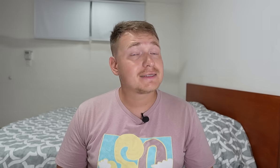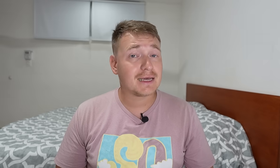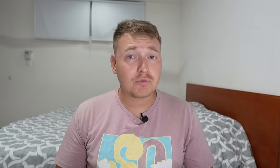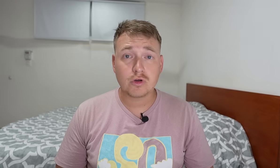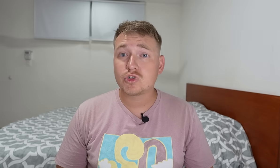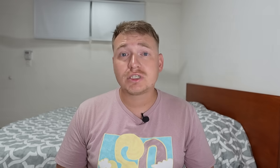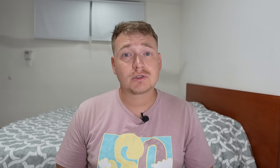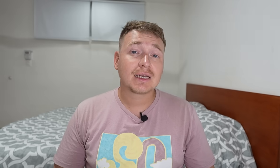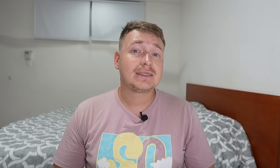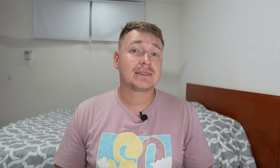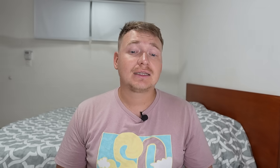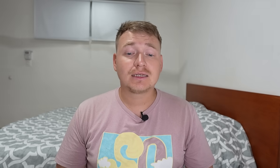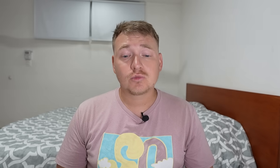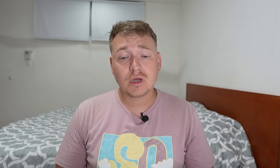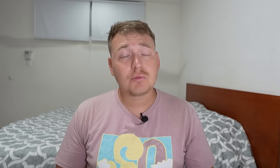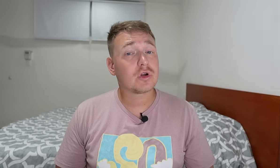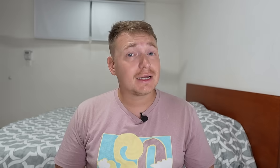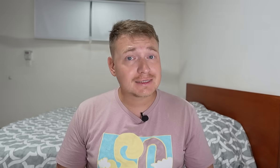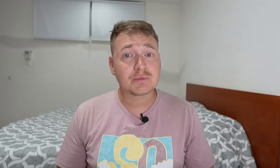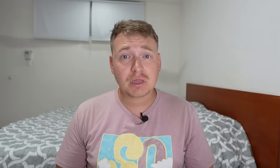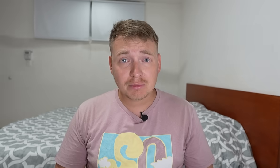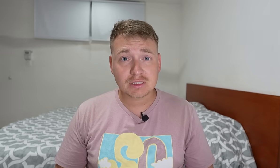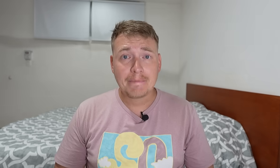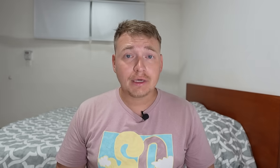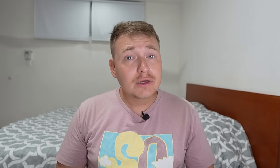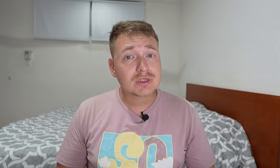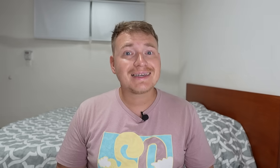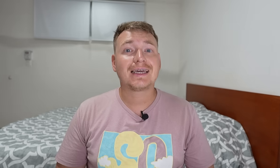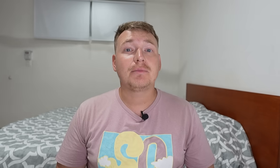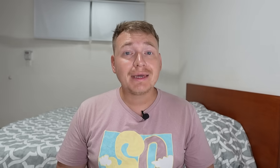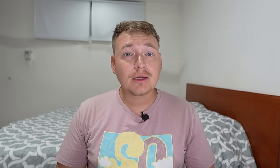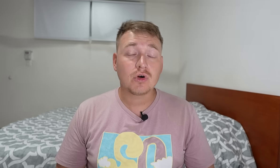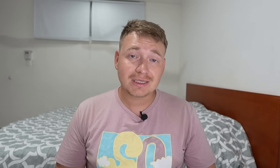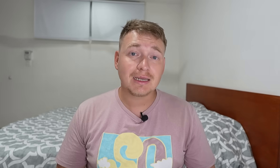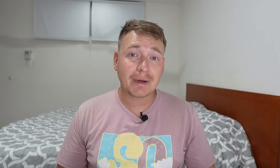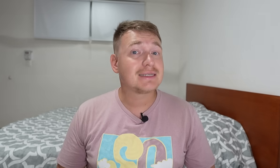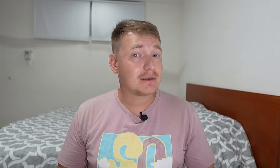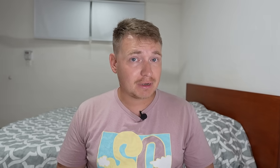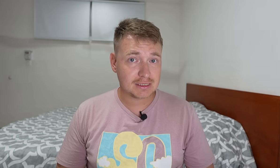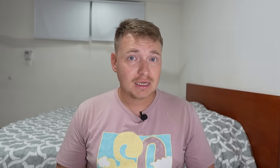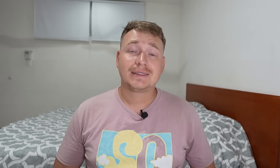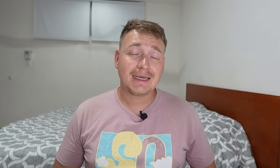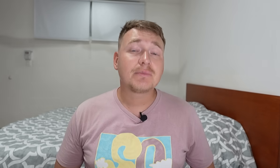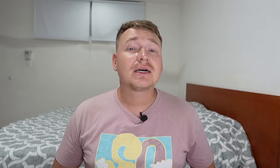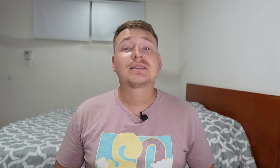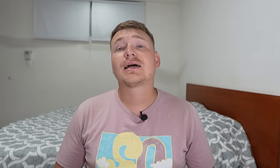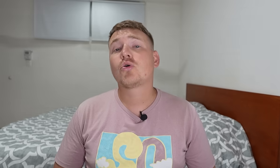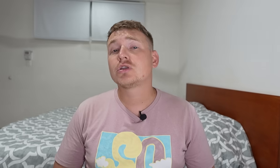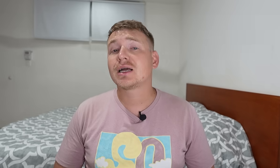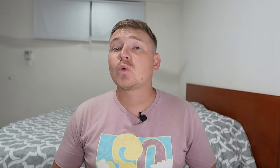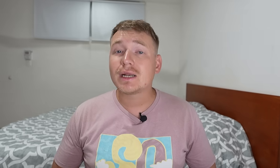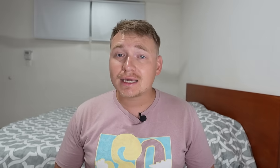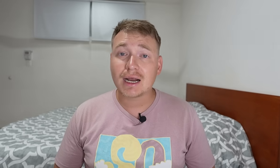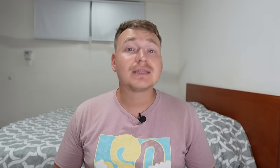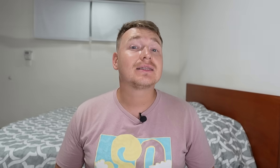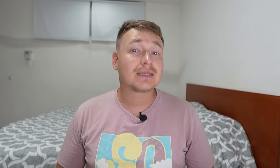por este apoyo, muchísimas gracias a Andrés Manuel por estas palabras, y yo sé que México es el país de paz, siempre está